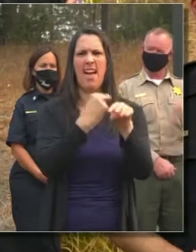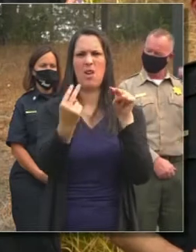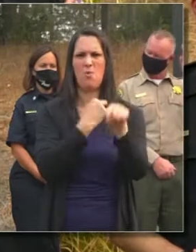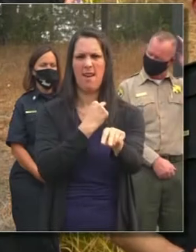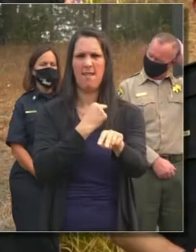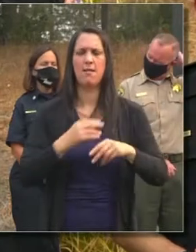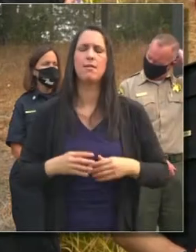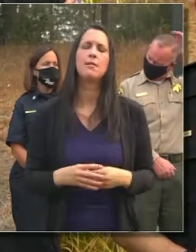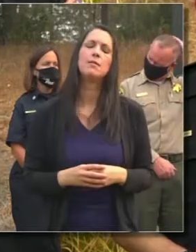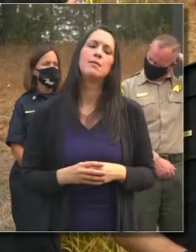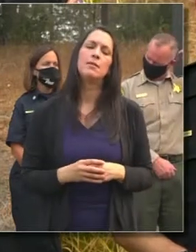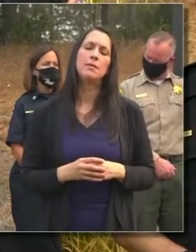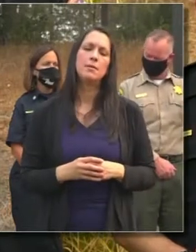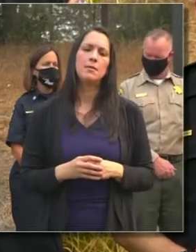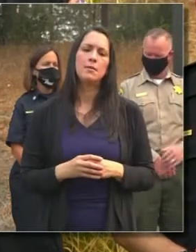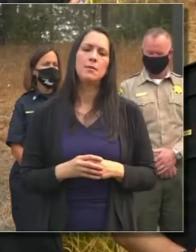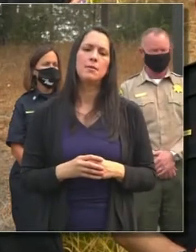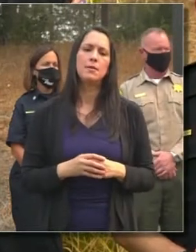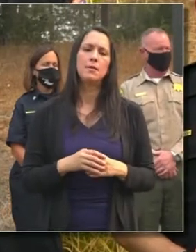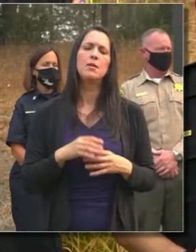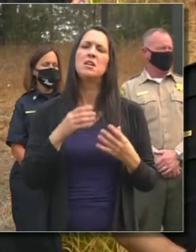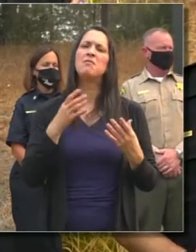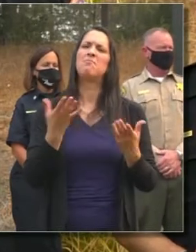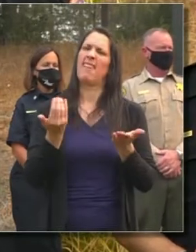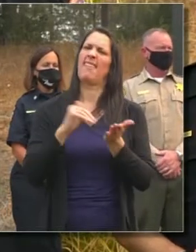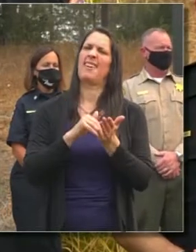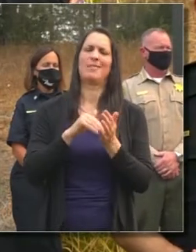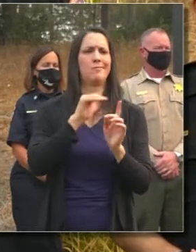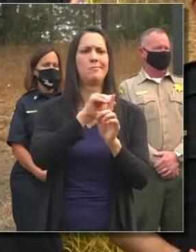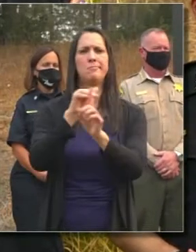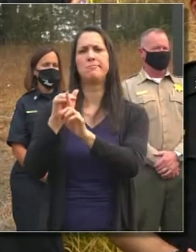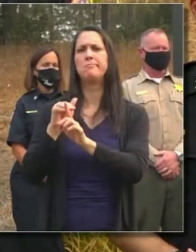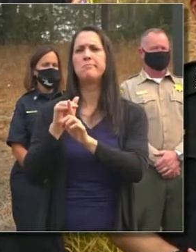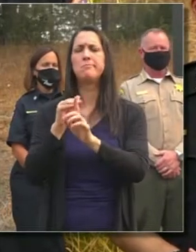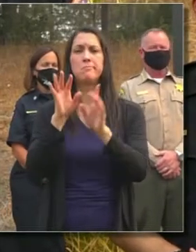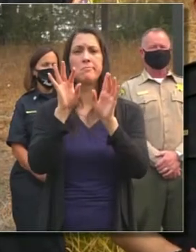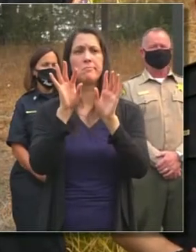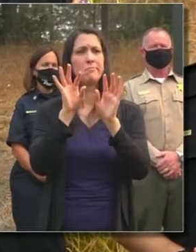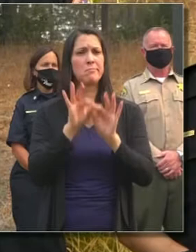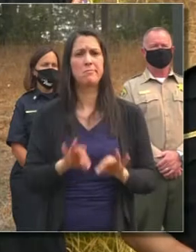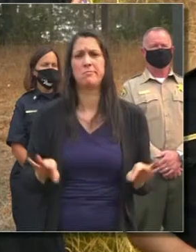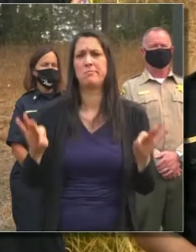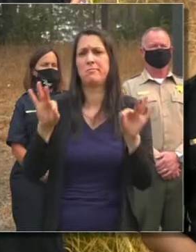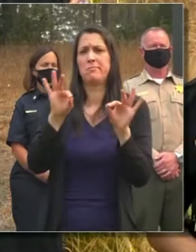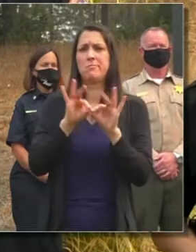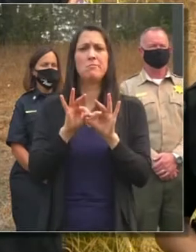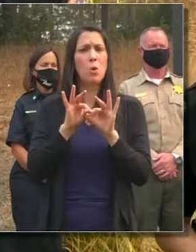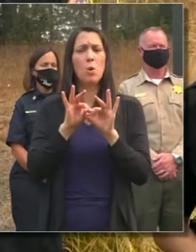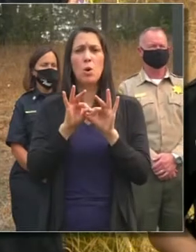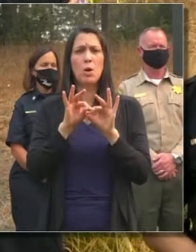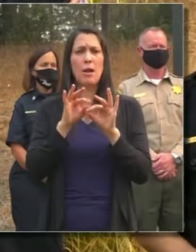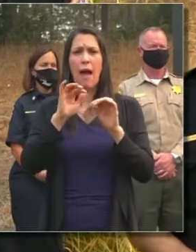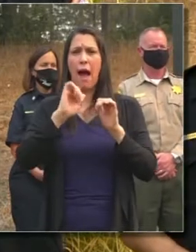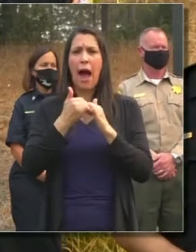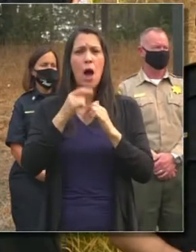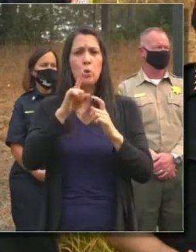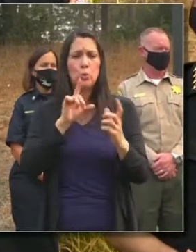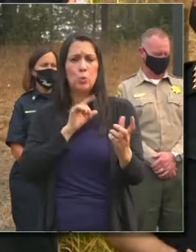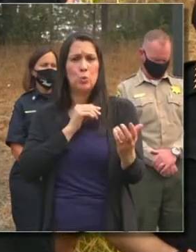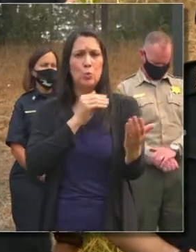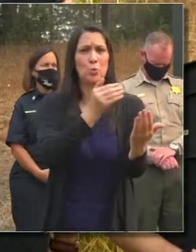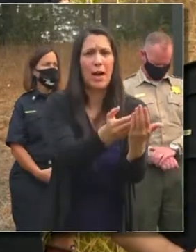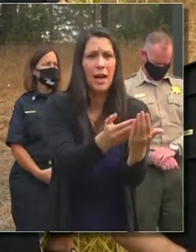seguros en sus carreteras lo que quiero es darles recordatorios normales de que la clave para llegar a donde quieren estar puntualmente